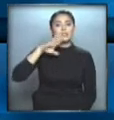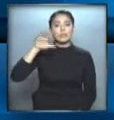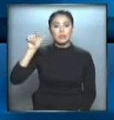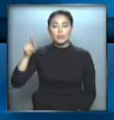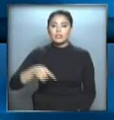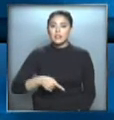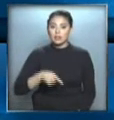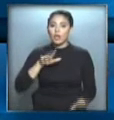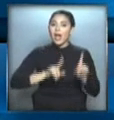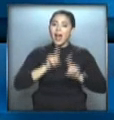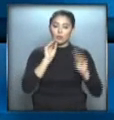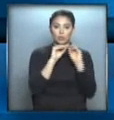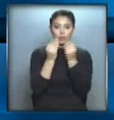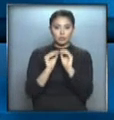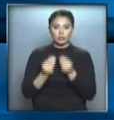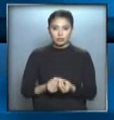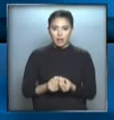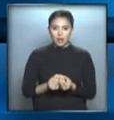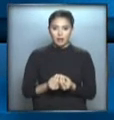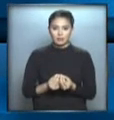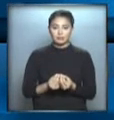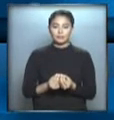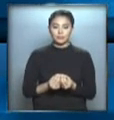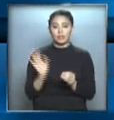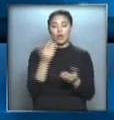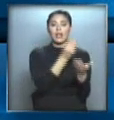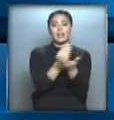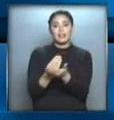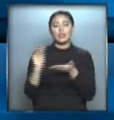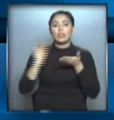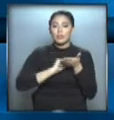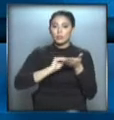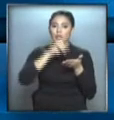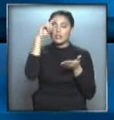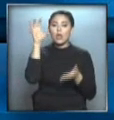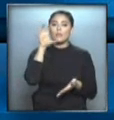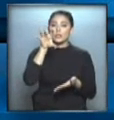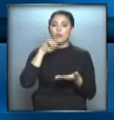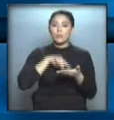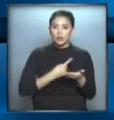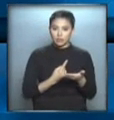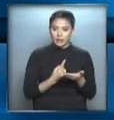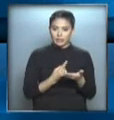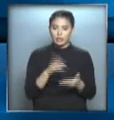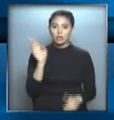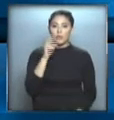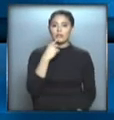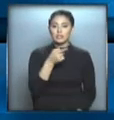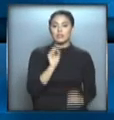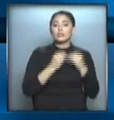1,56%. Estos son algunos de los resultados de los candidatos a diputados por la provincia de Buenos Aires. Ya con la